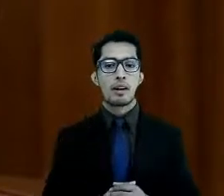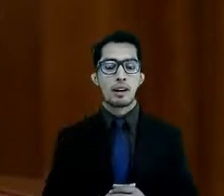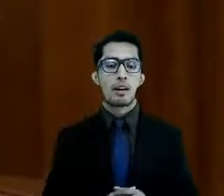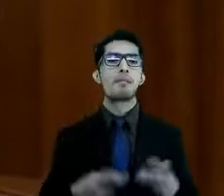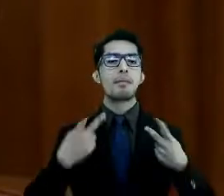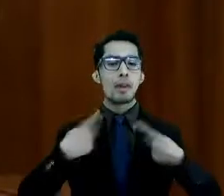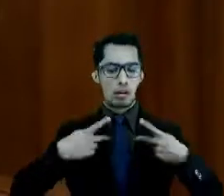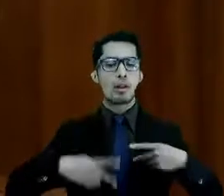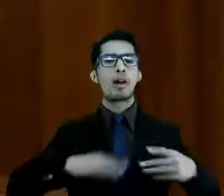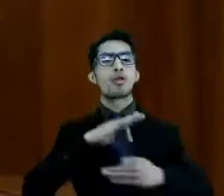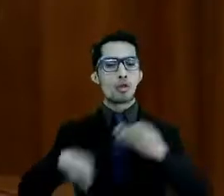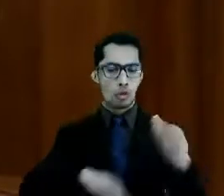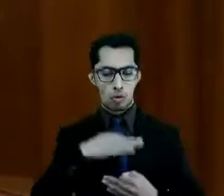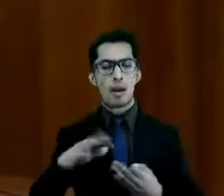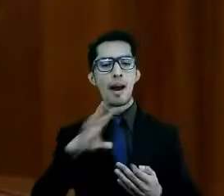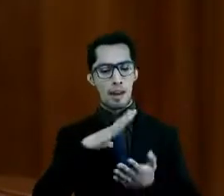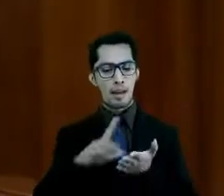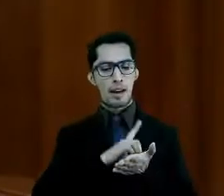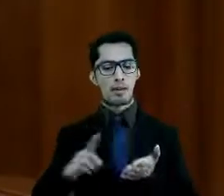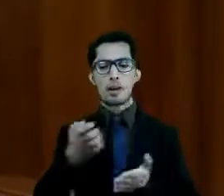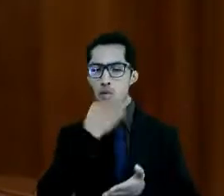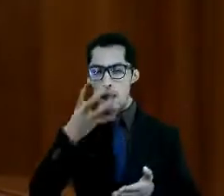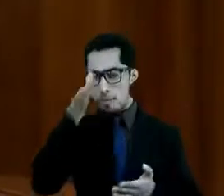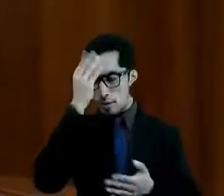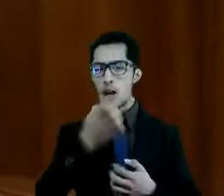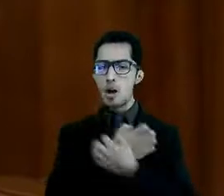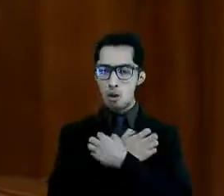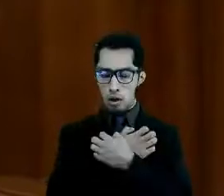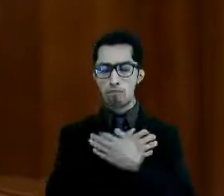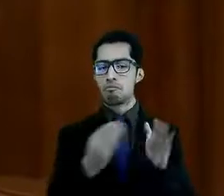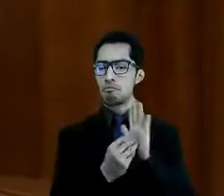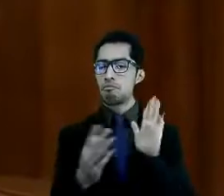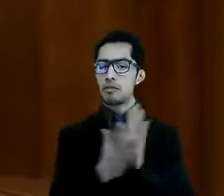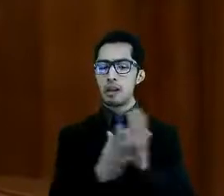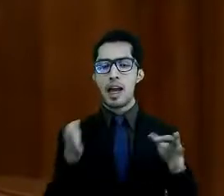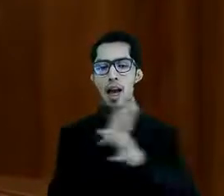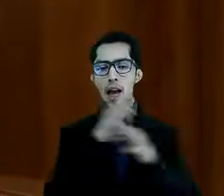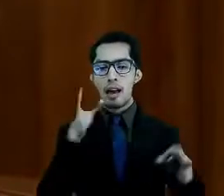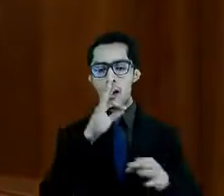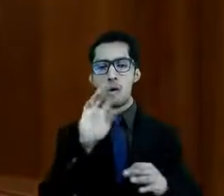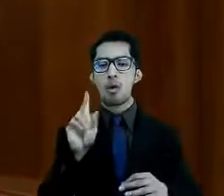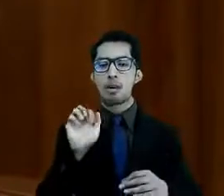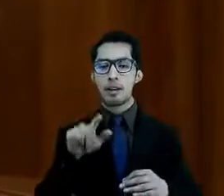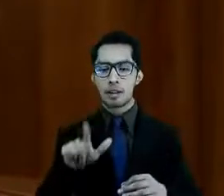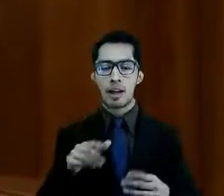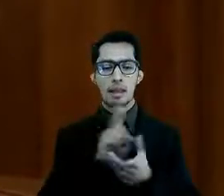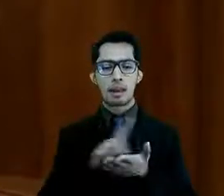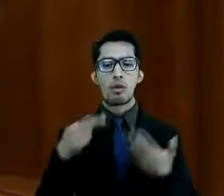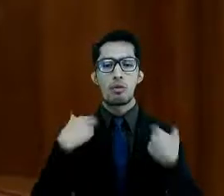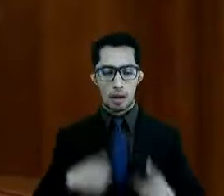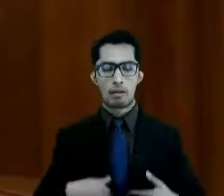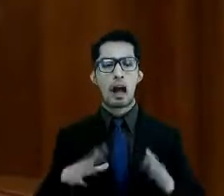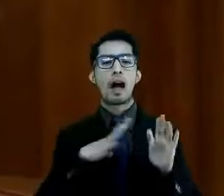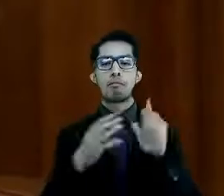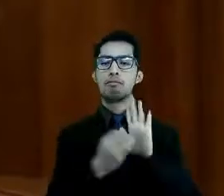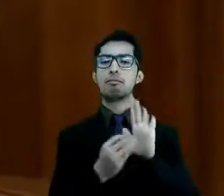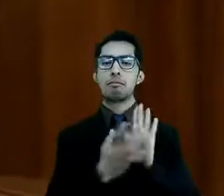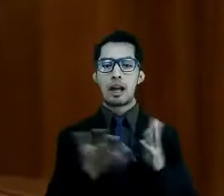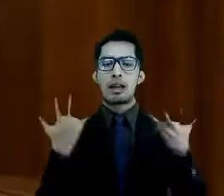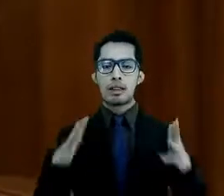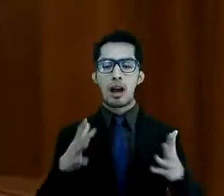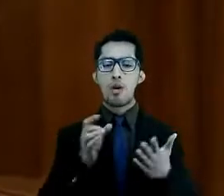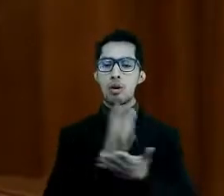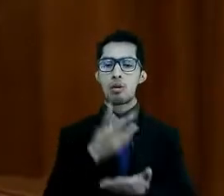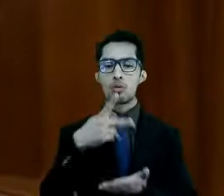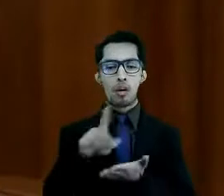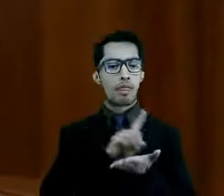Toda persona tiene derecho a la educación. Así quedó plasmado en la Declaración Universal de Derechos Humanos. Como el único